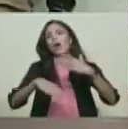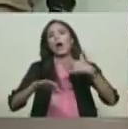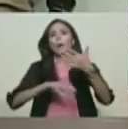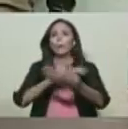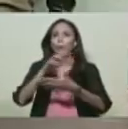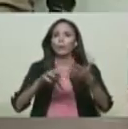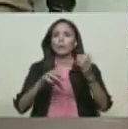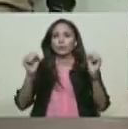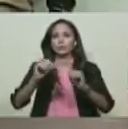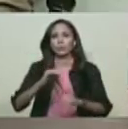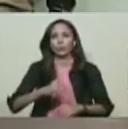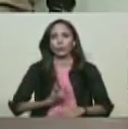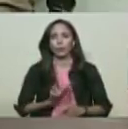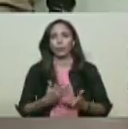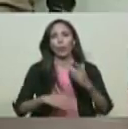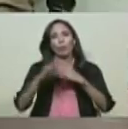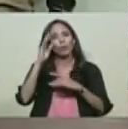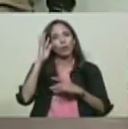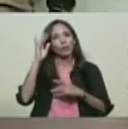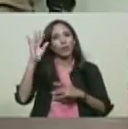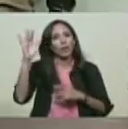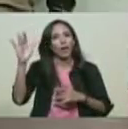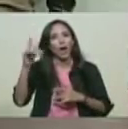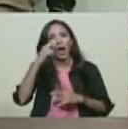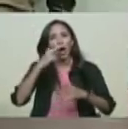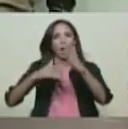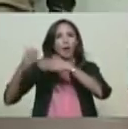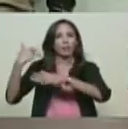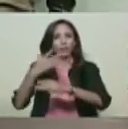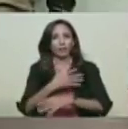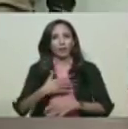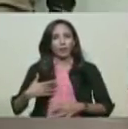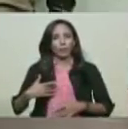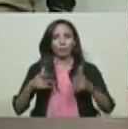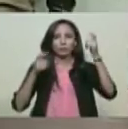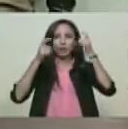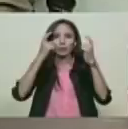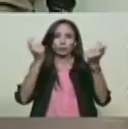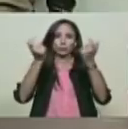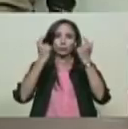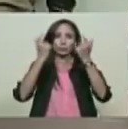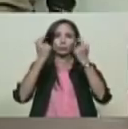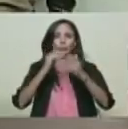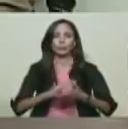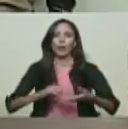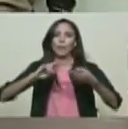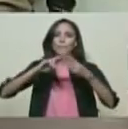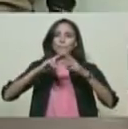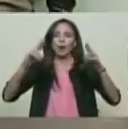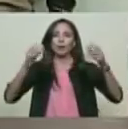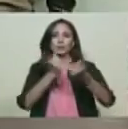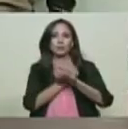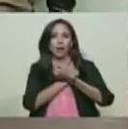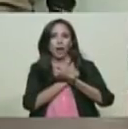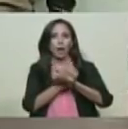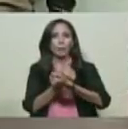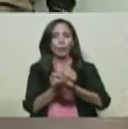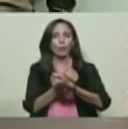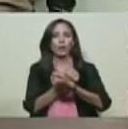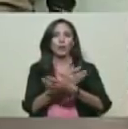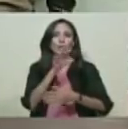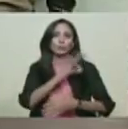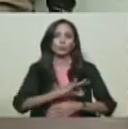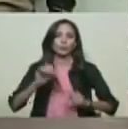dificultades y construir el sueño y la esperanza de una Venezuela de paz, próspera y